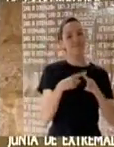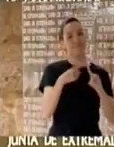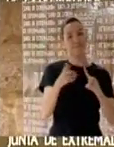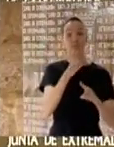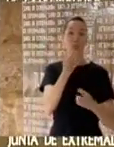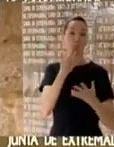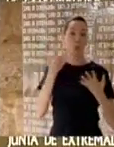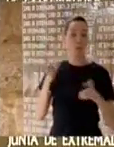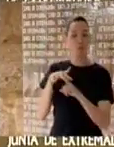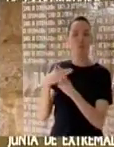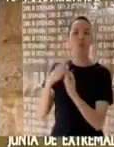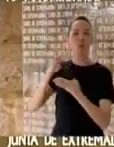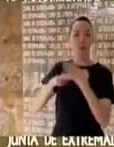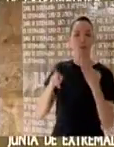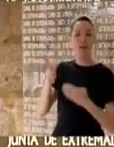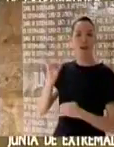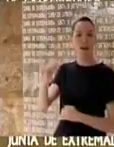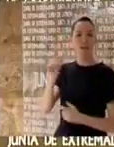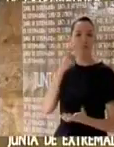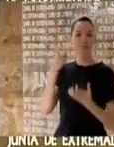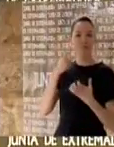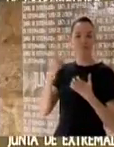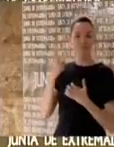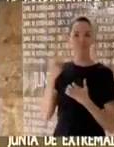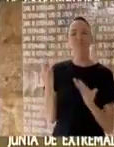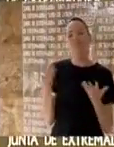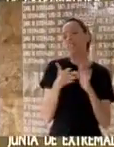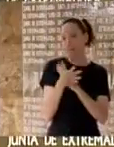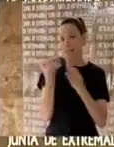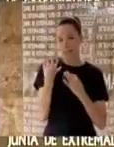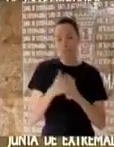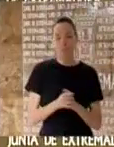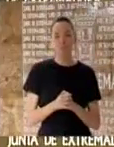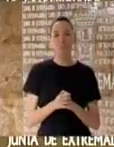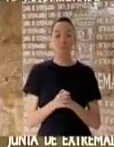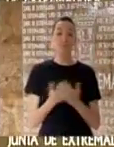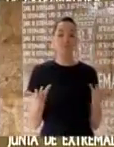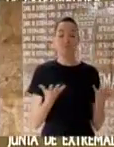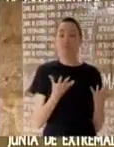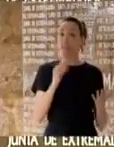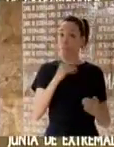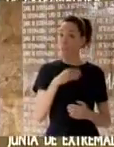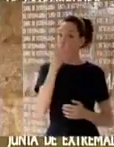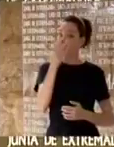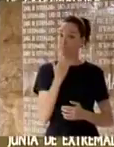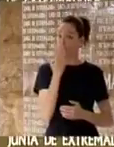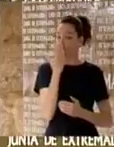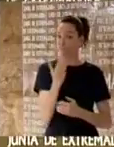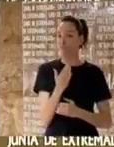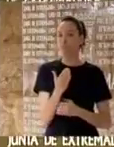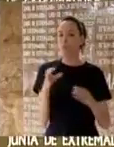Cataluña. ¿Qué quiero decir con esto? Que desgraciadamente la política va a tener